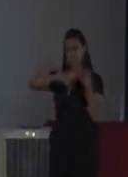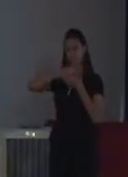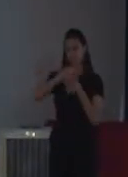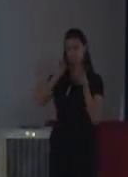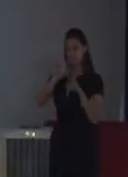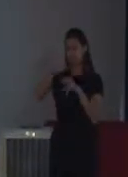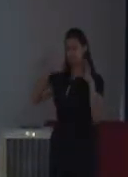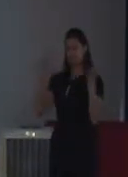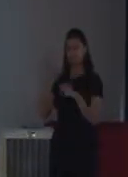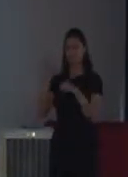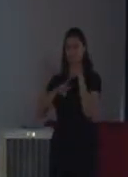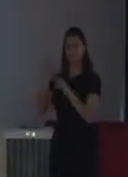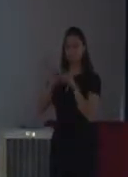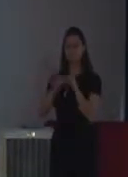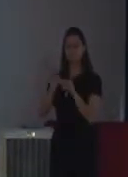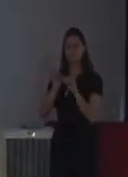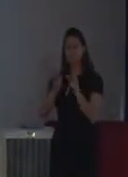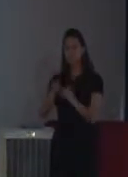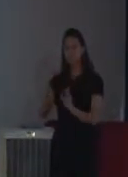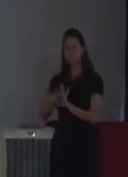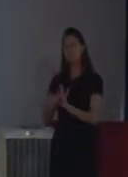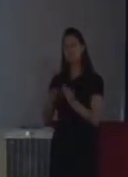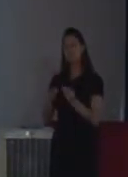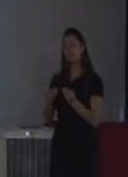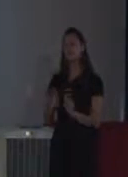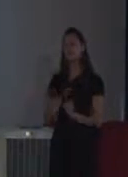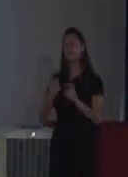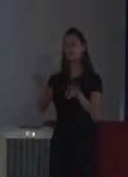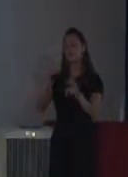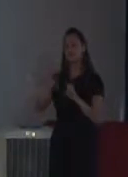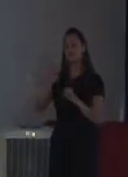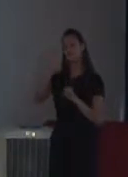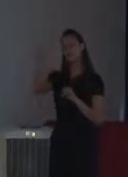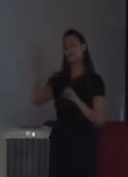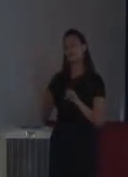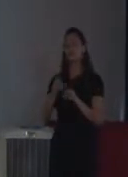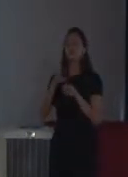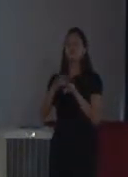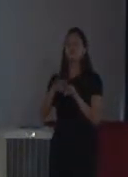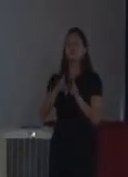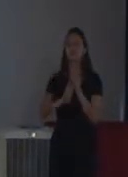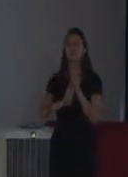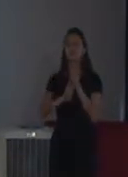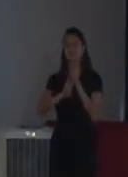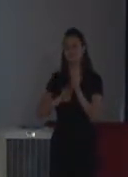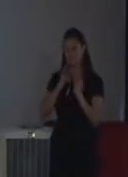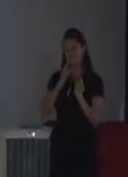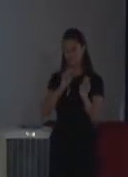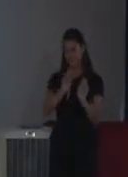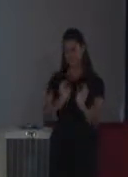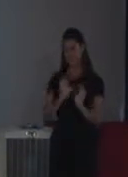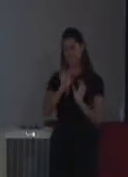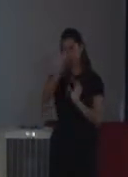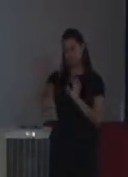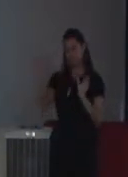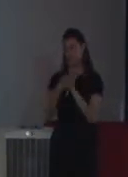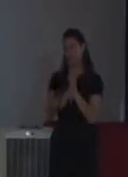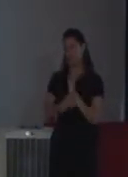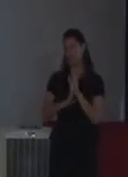etcétera, etcétera, para los países que ellos han llamado subdesarrollados. Prácticamente como que fue una convención para que